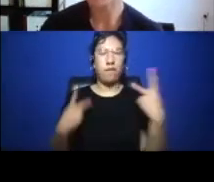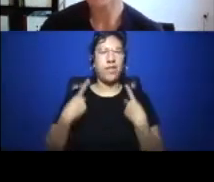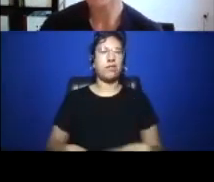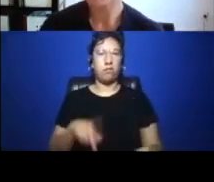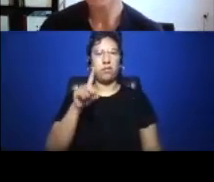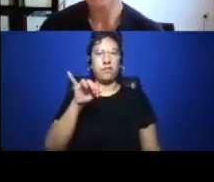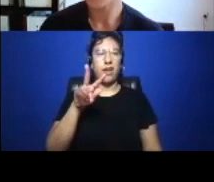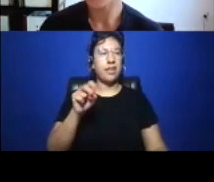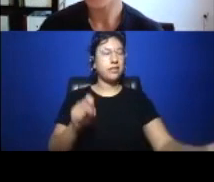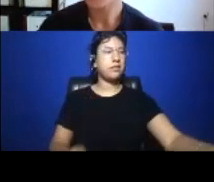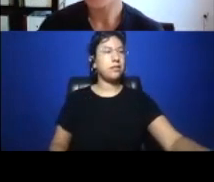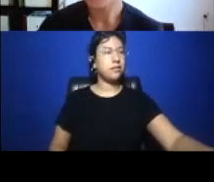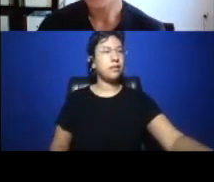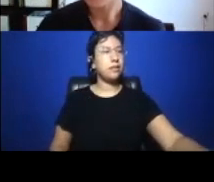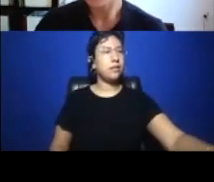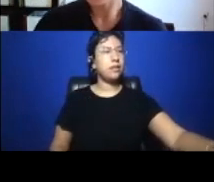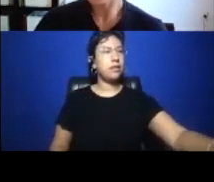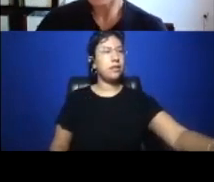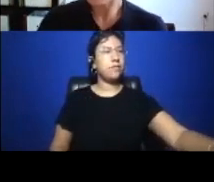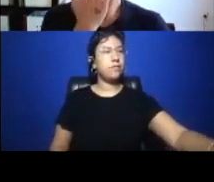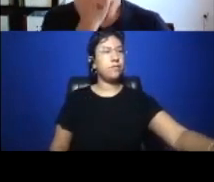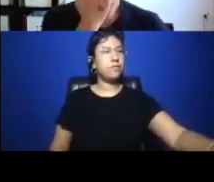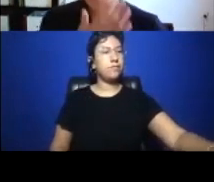a un dispositivo de manera física, ¿verdad?